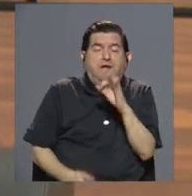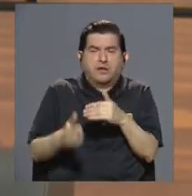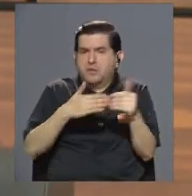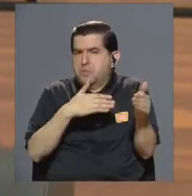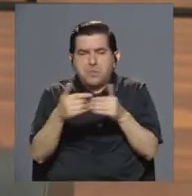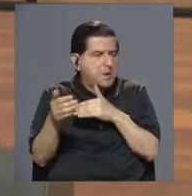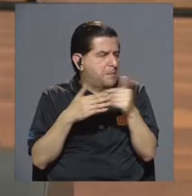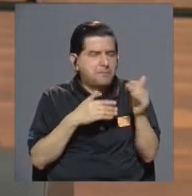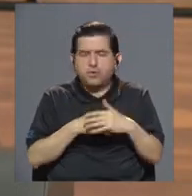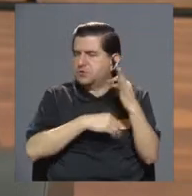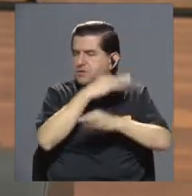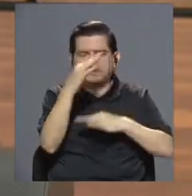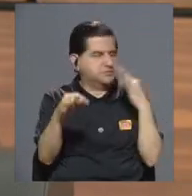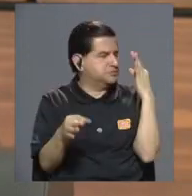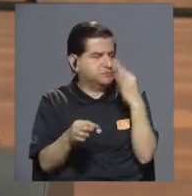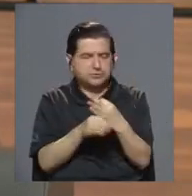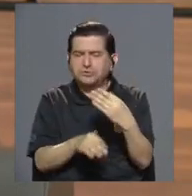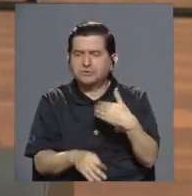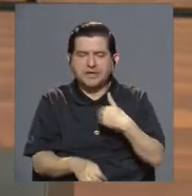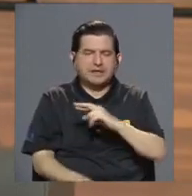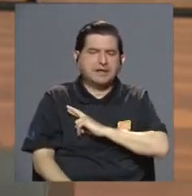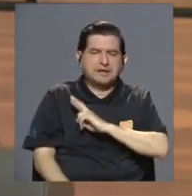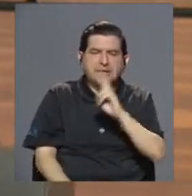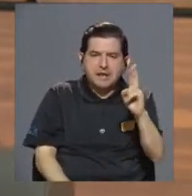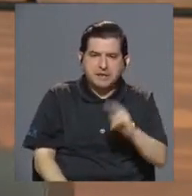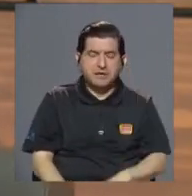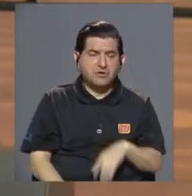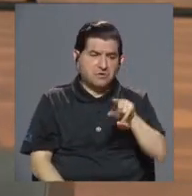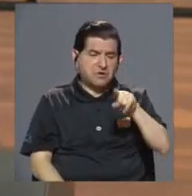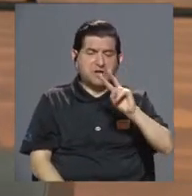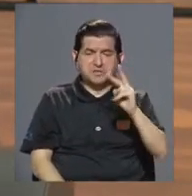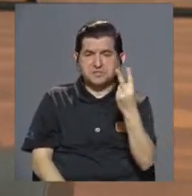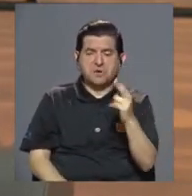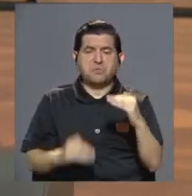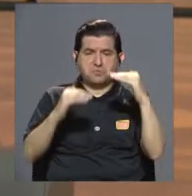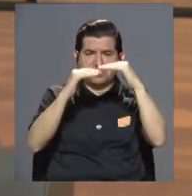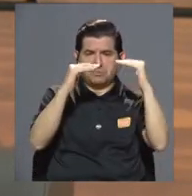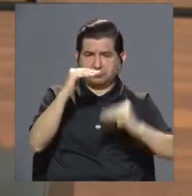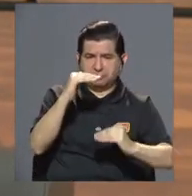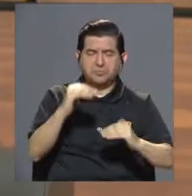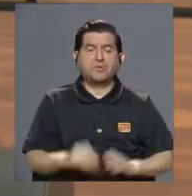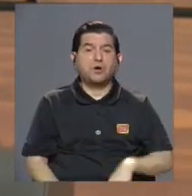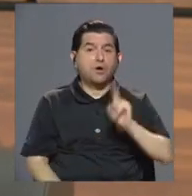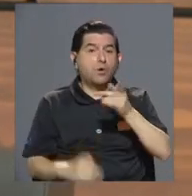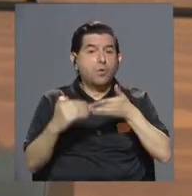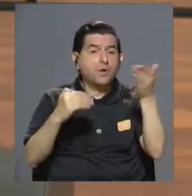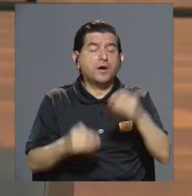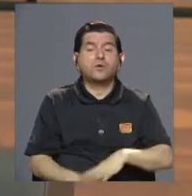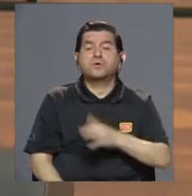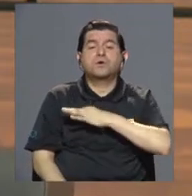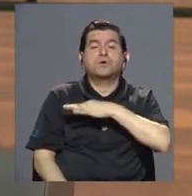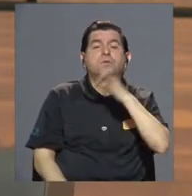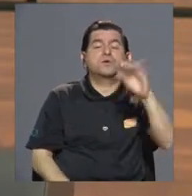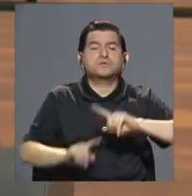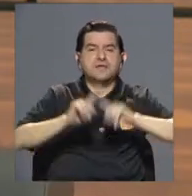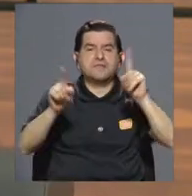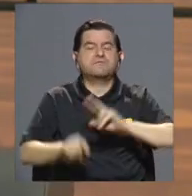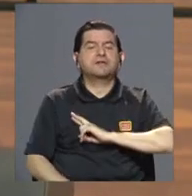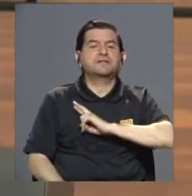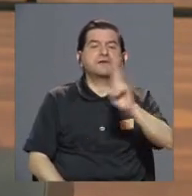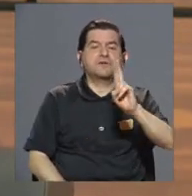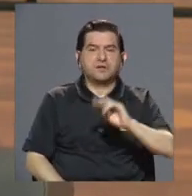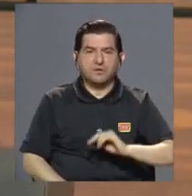de la denominación religiosa que tengamos, eso es secundario, porque una cosa es la espiritualidad y otra cosa es la